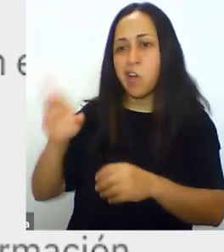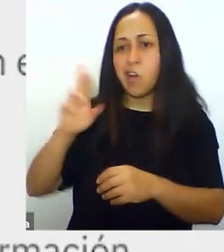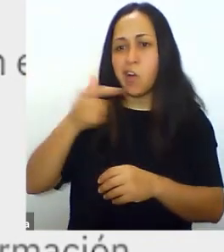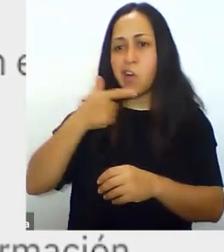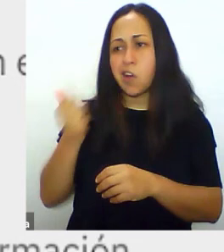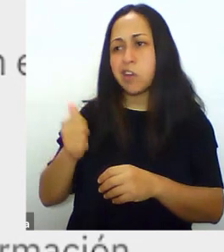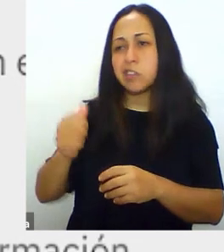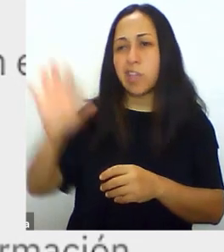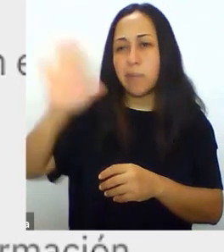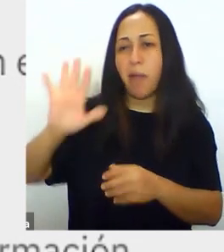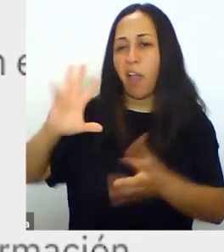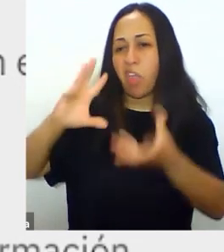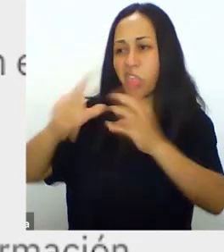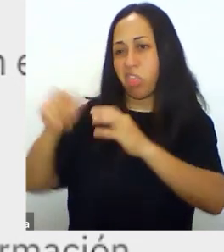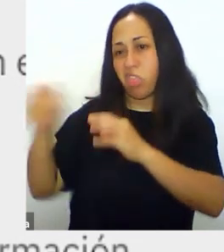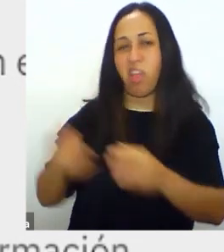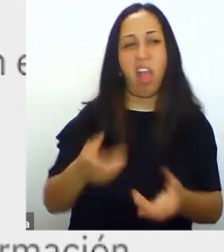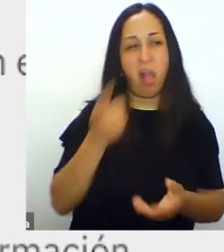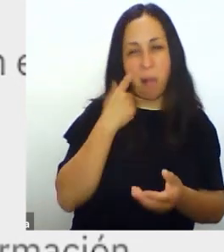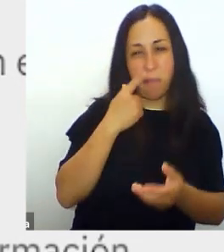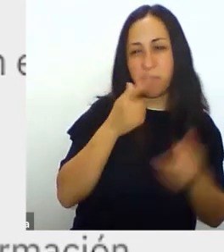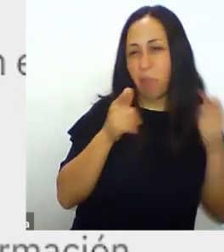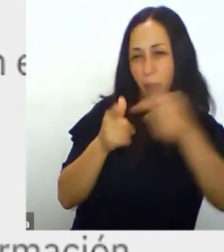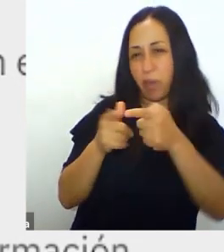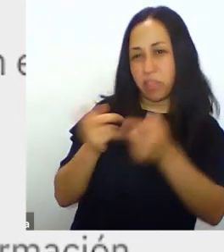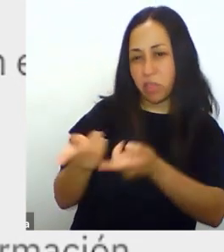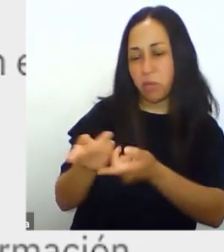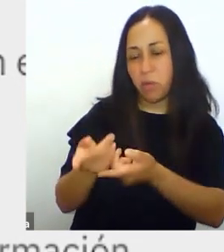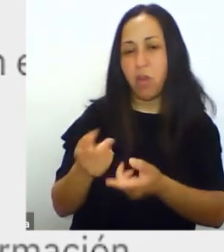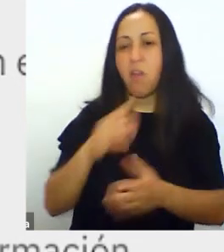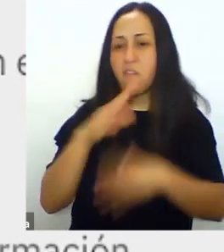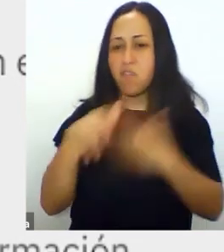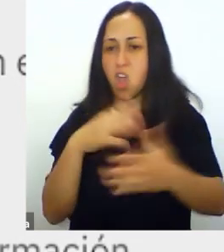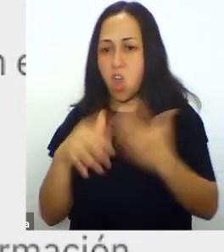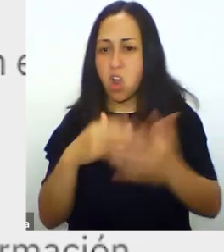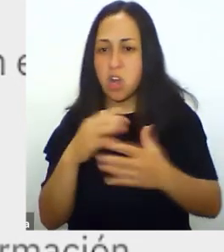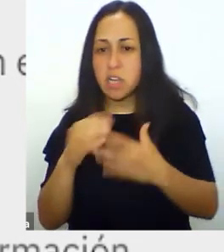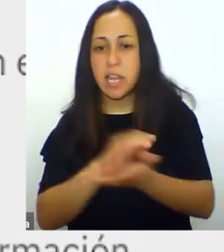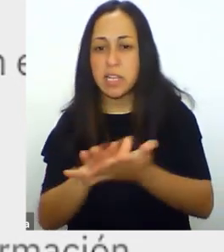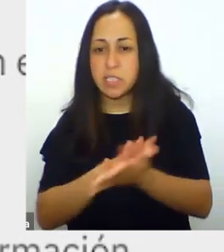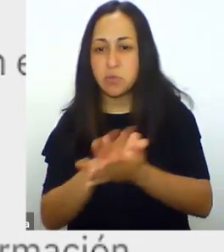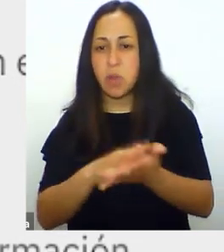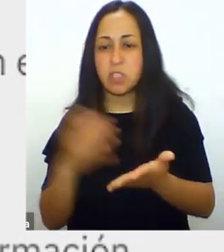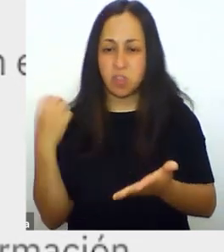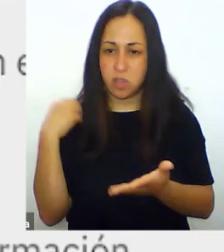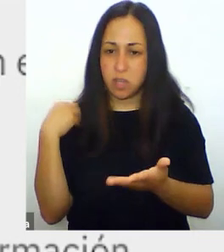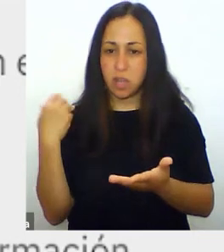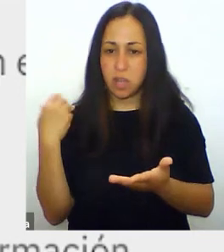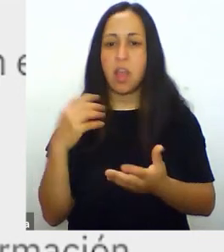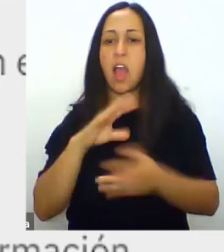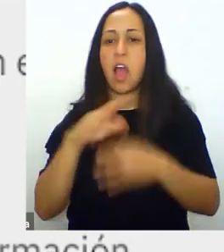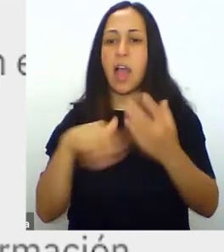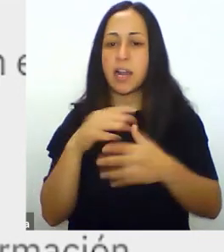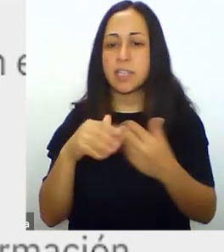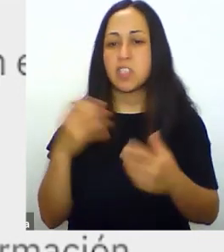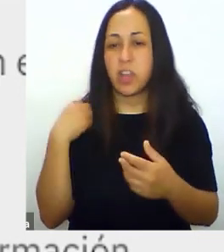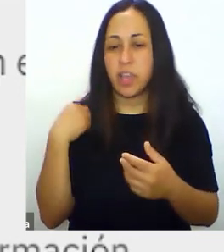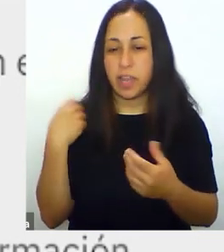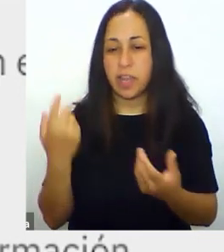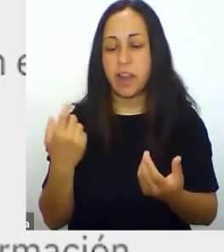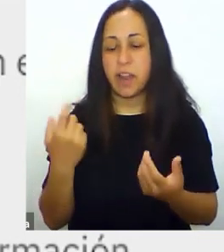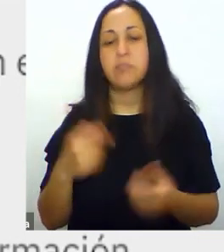Rosa, ¿no? Entonces podría ser que ese tipo de violencia también se está dando en la situación en general, que ese tipo de agresión se está